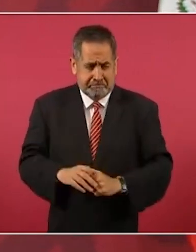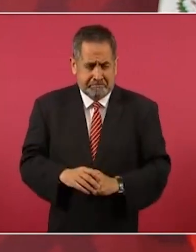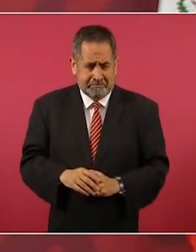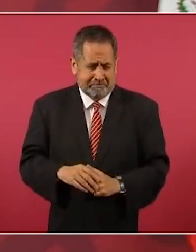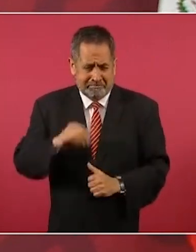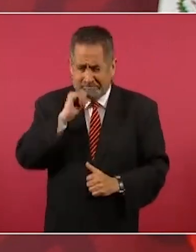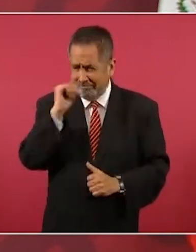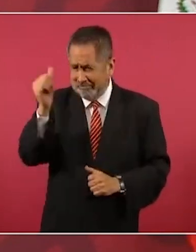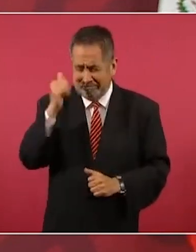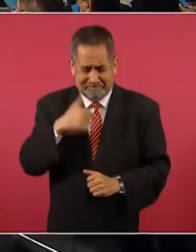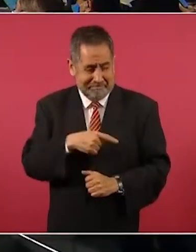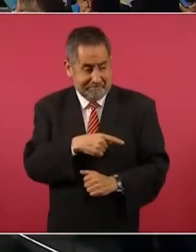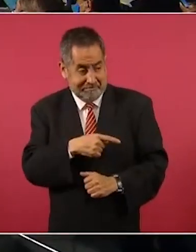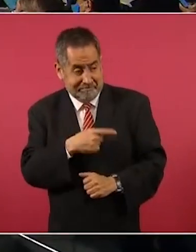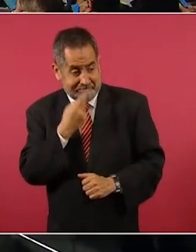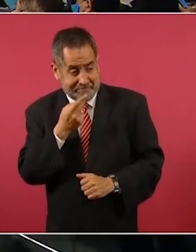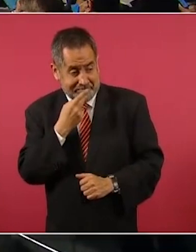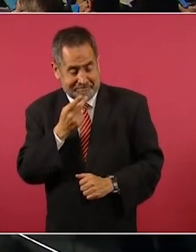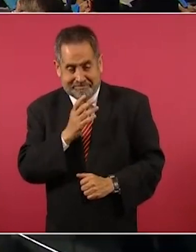No.